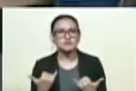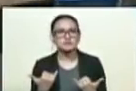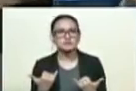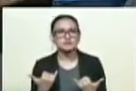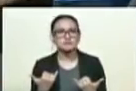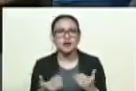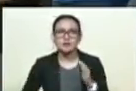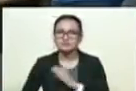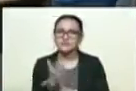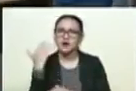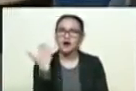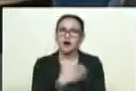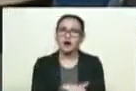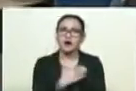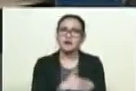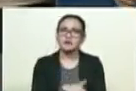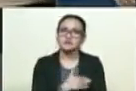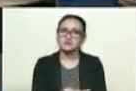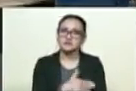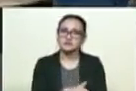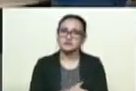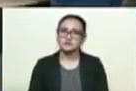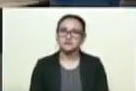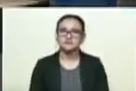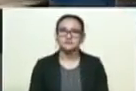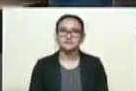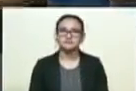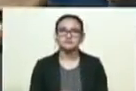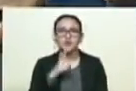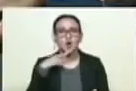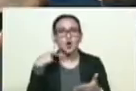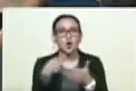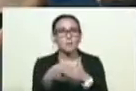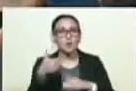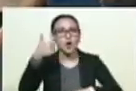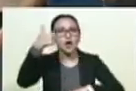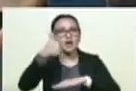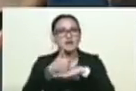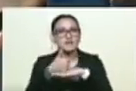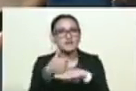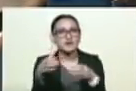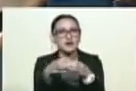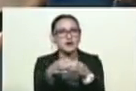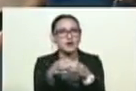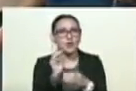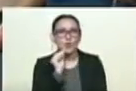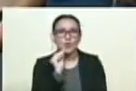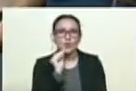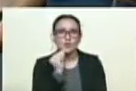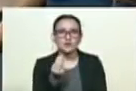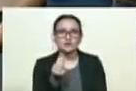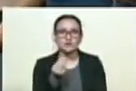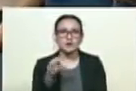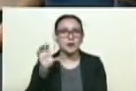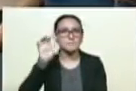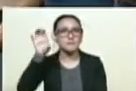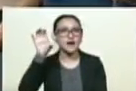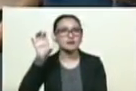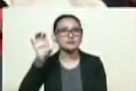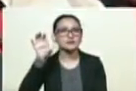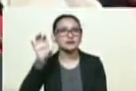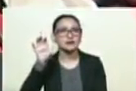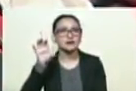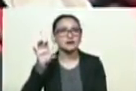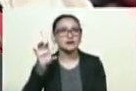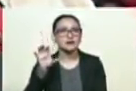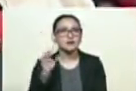la calle. Y nombro jefe del comando de campaña de la patria para la